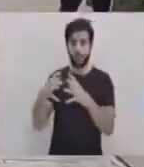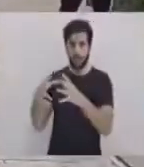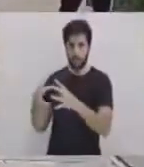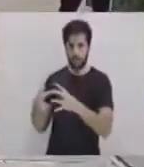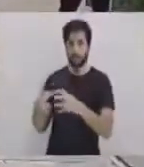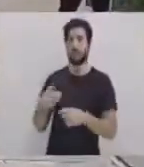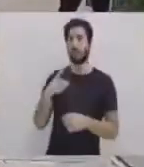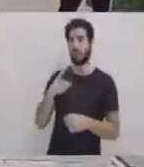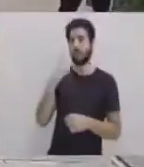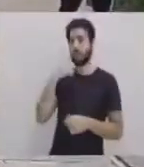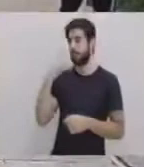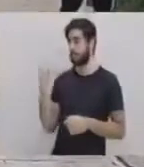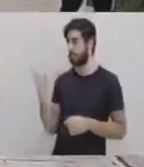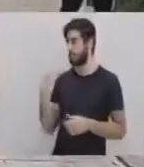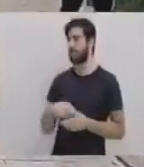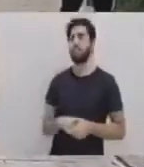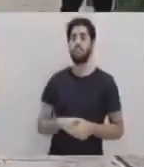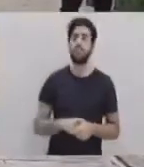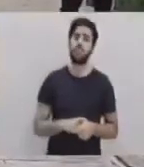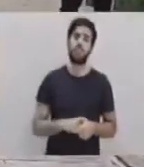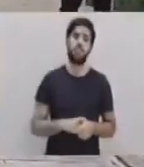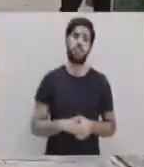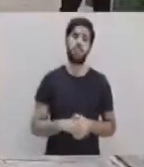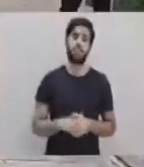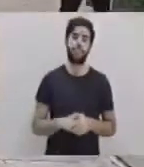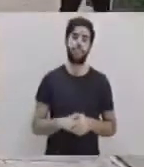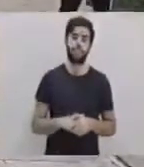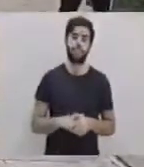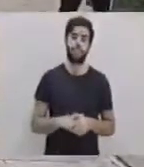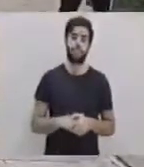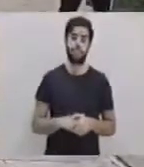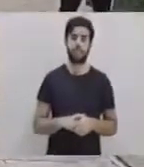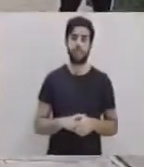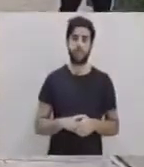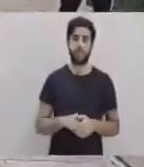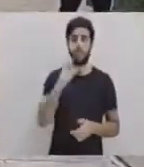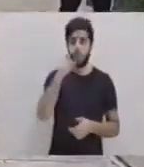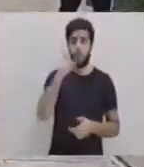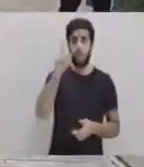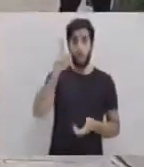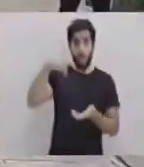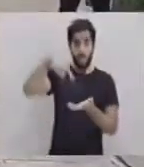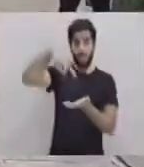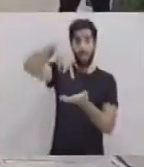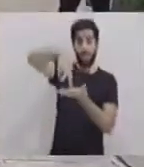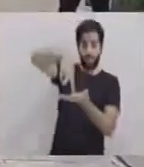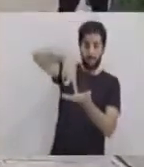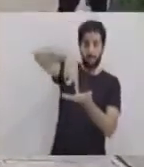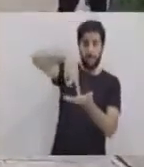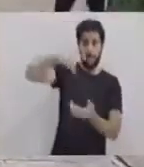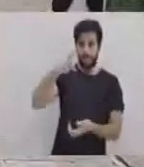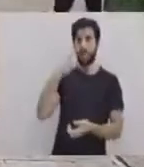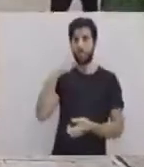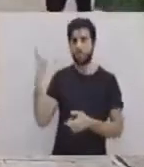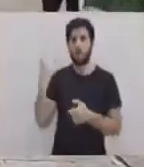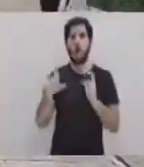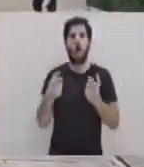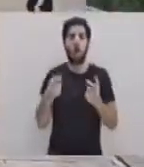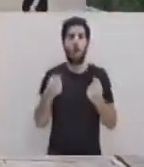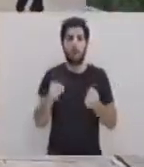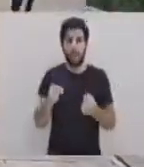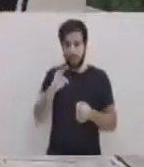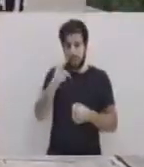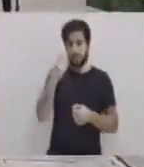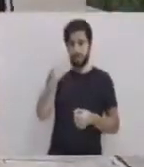cuerda y al llegar al círculo vas a realizar quedarte parado en un pie con la pelota hacia el frente. Observa por favor.